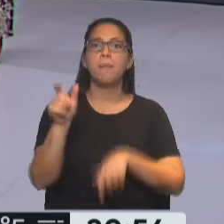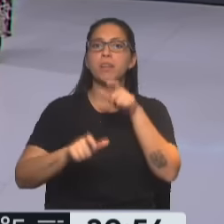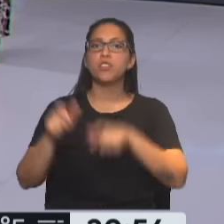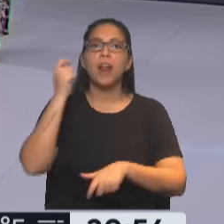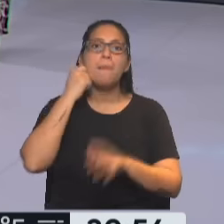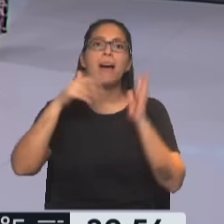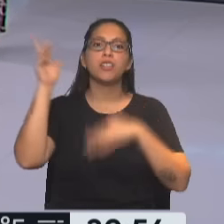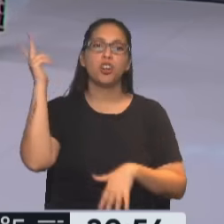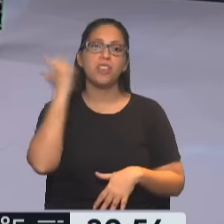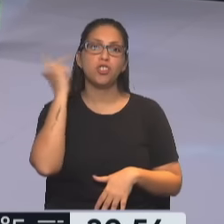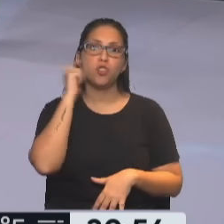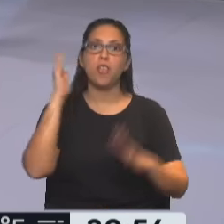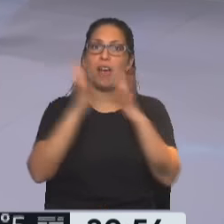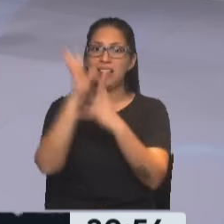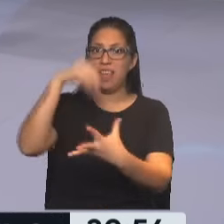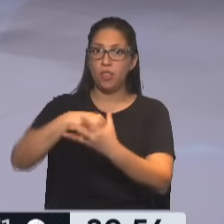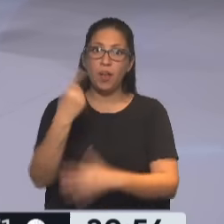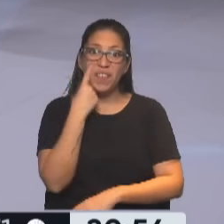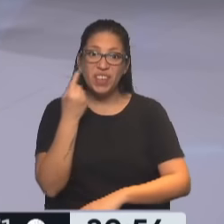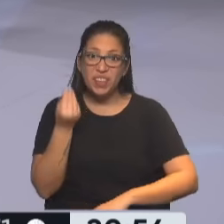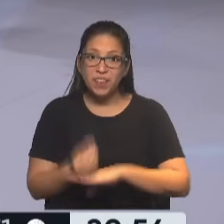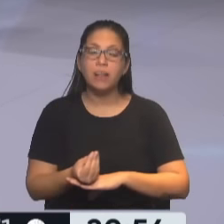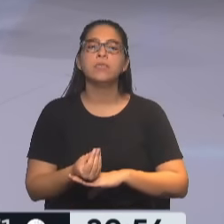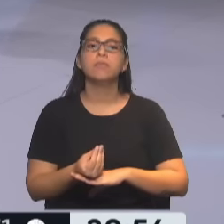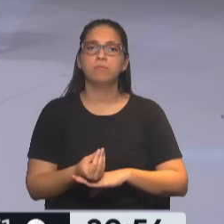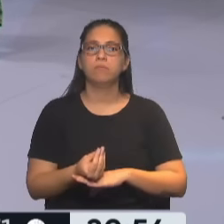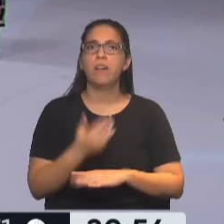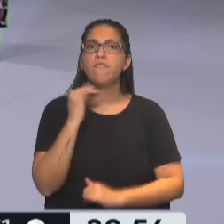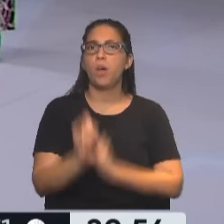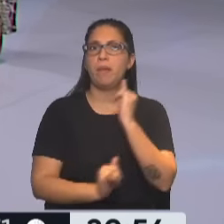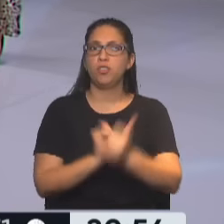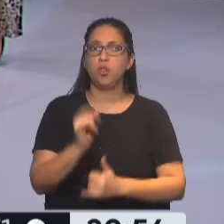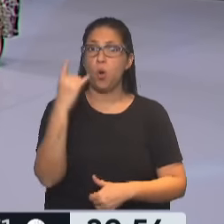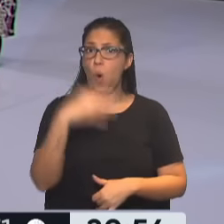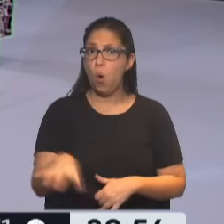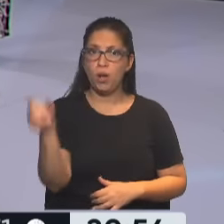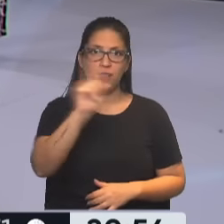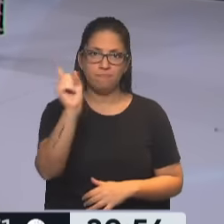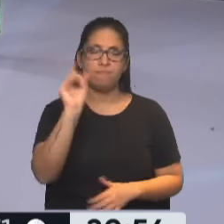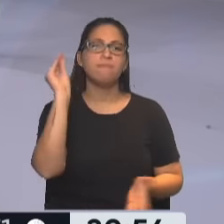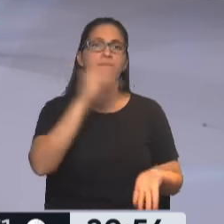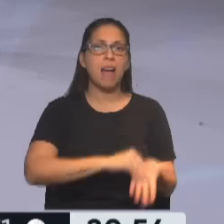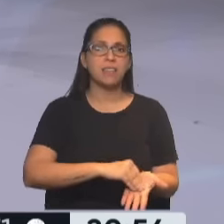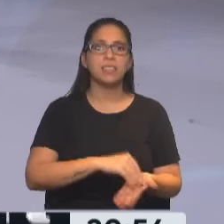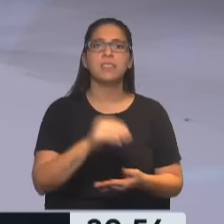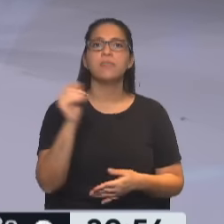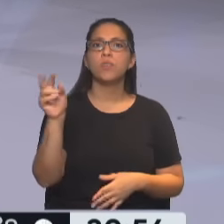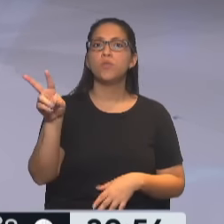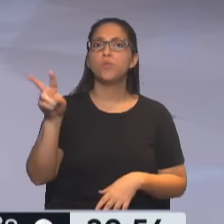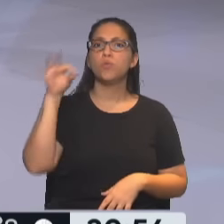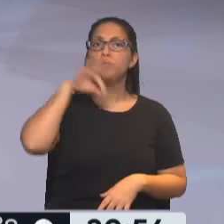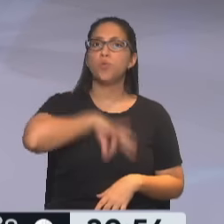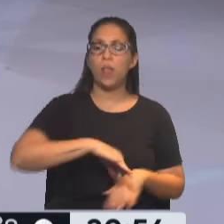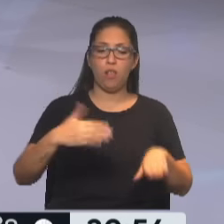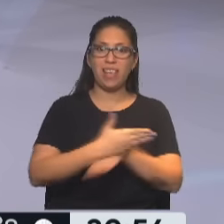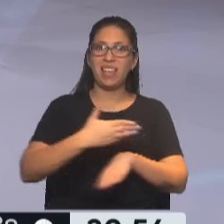que vivan en el hogar. Pero eso no van a ser los únicos, sino que se van a pedir los datos de los ingresos que tienen el